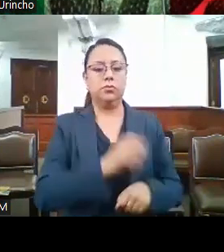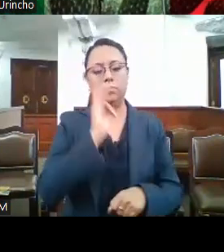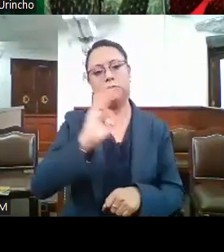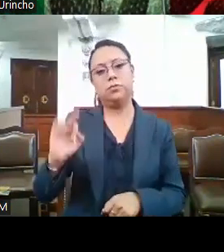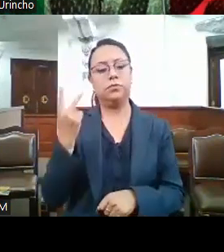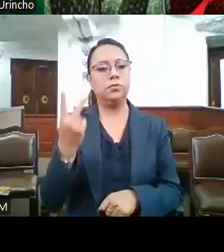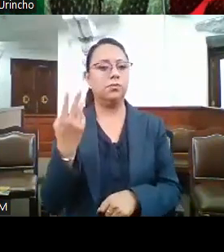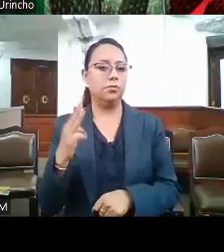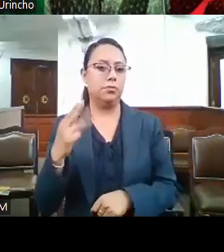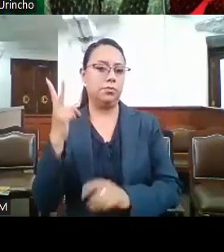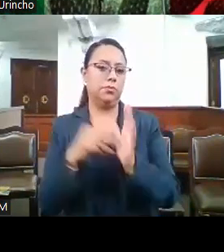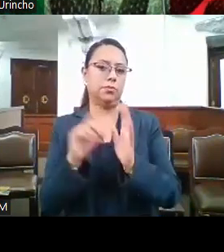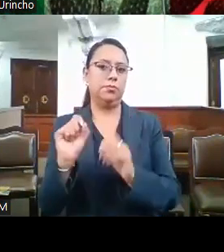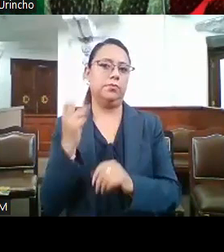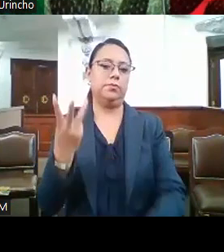mayo de 2023.